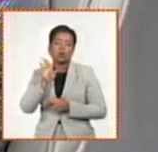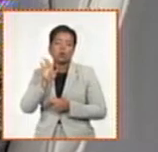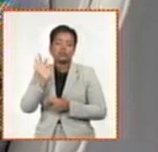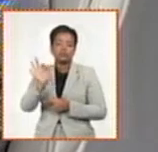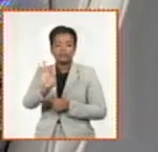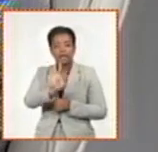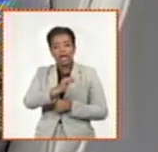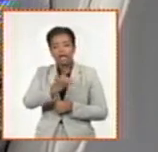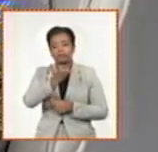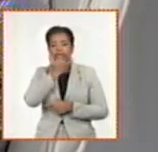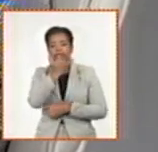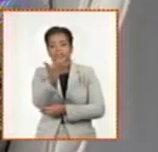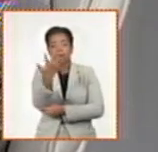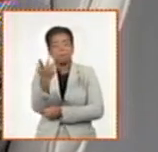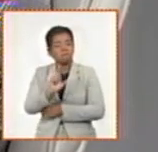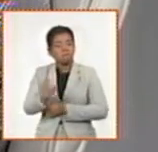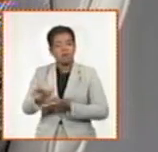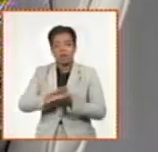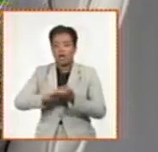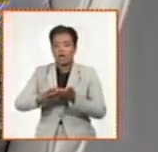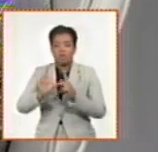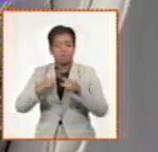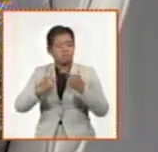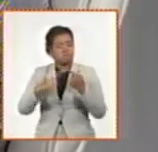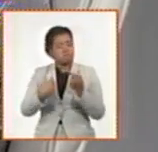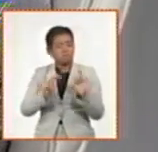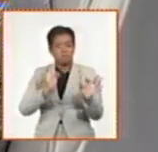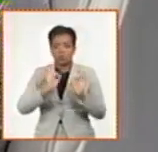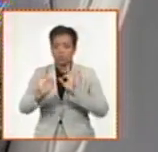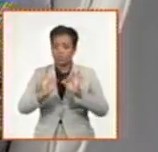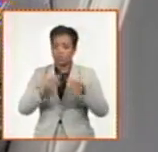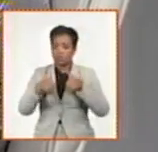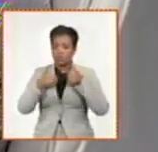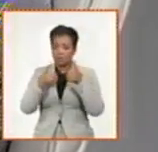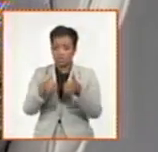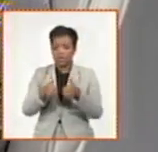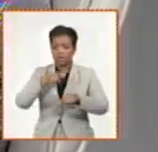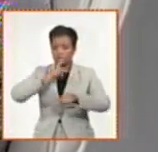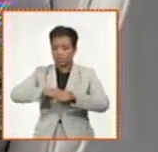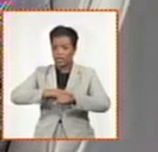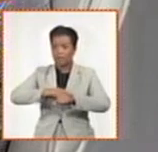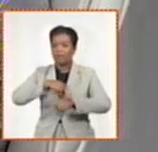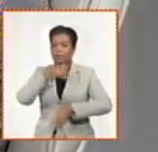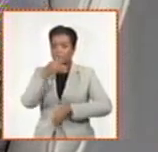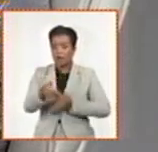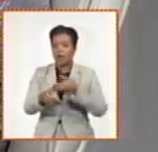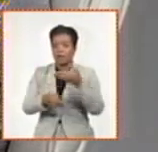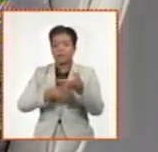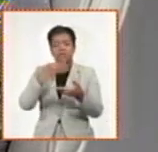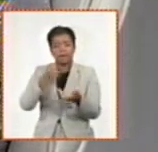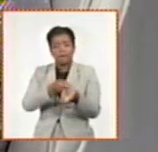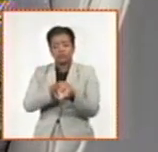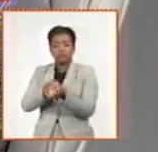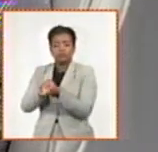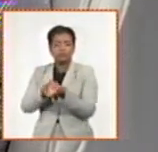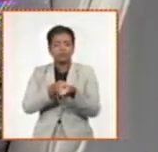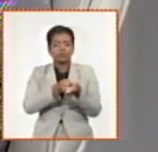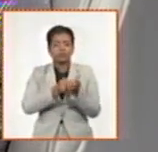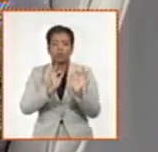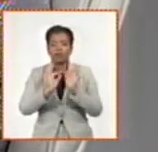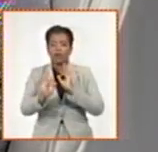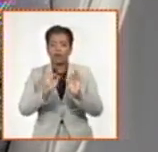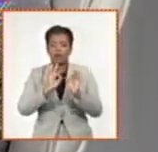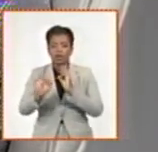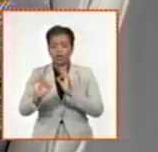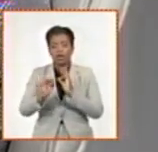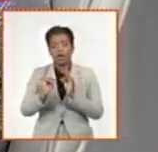producto químico al estar protegida con productos biológicos, y es una rotación que se hace, una fumigación constante. Es como si se ahuyentaran